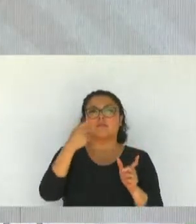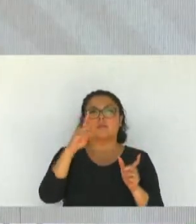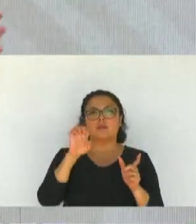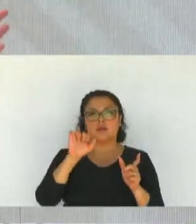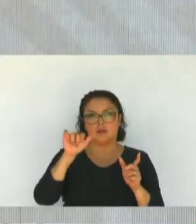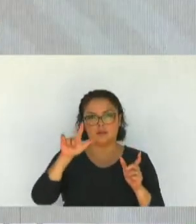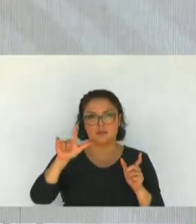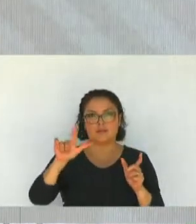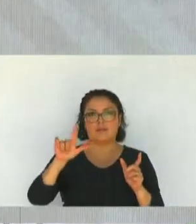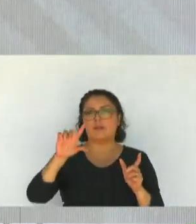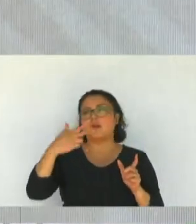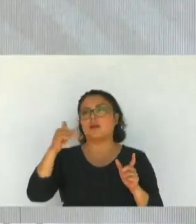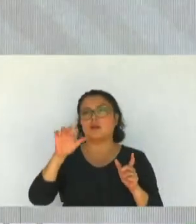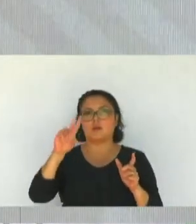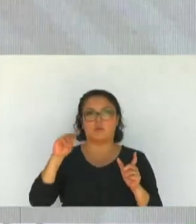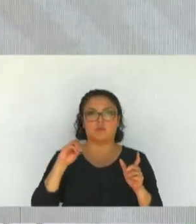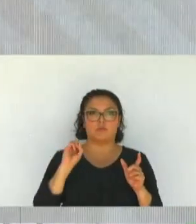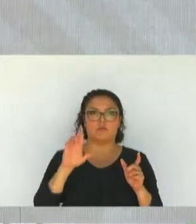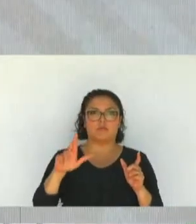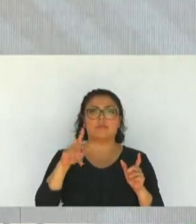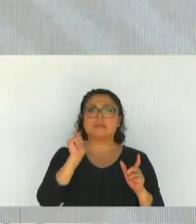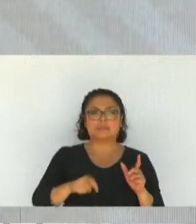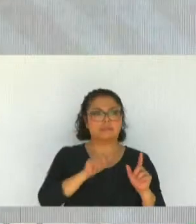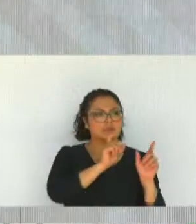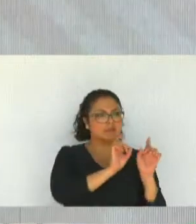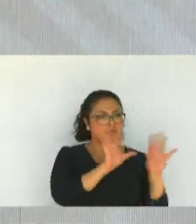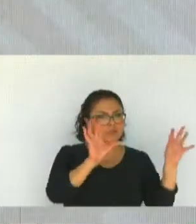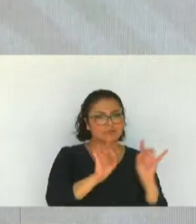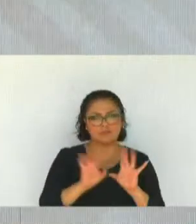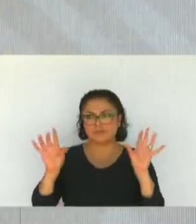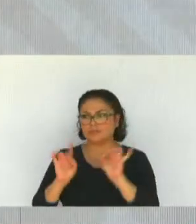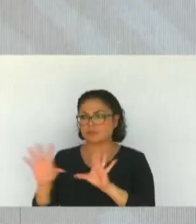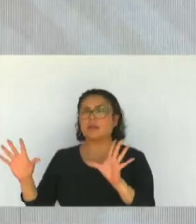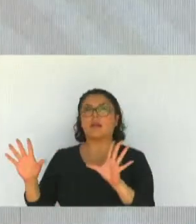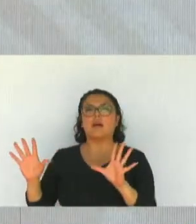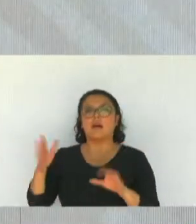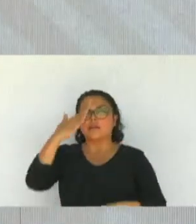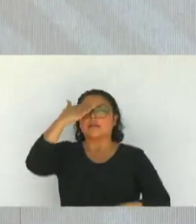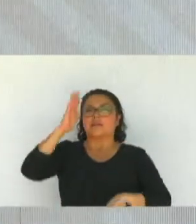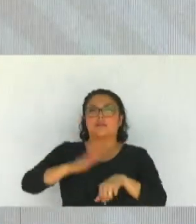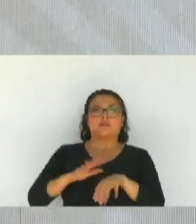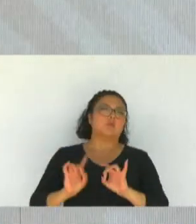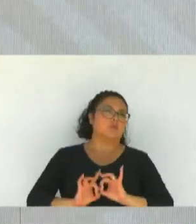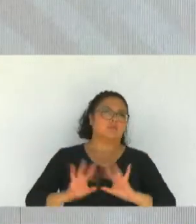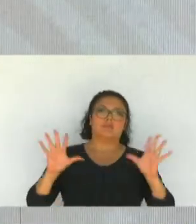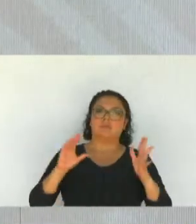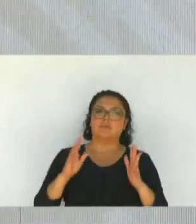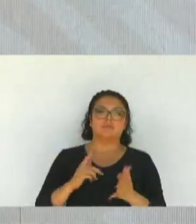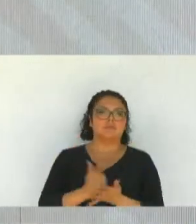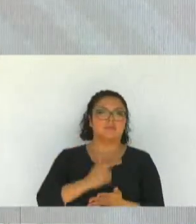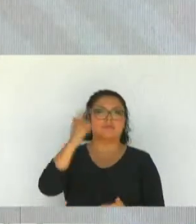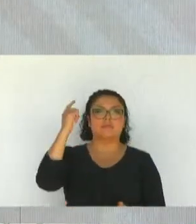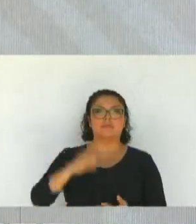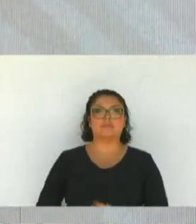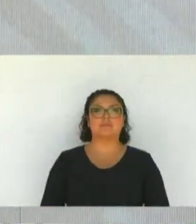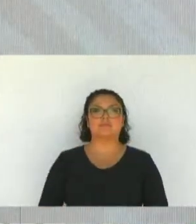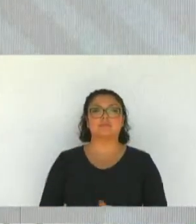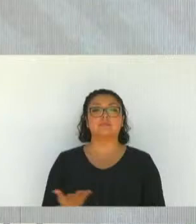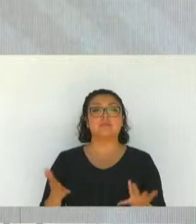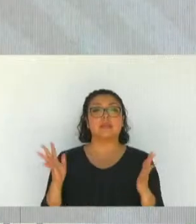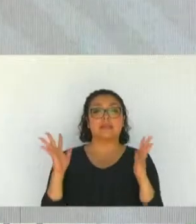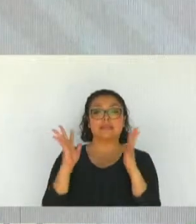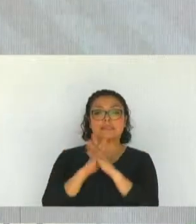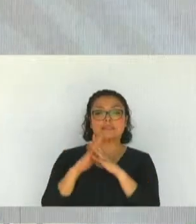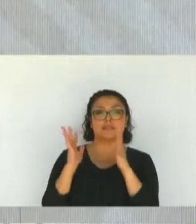de enorme desconocimiento de qué pasó en los años siguientes. Y la razón es que las guerras siempre nos proporcionan